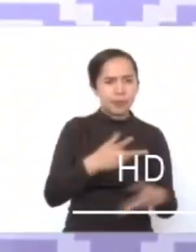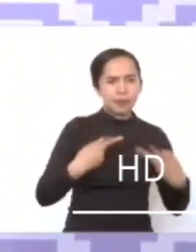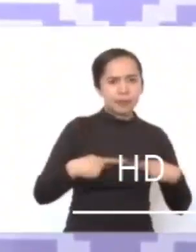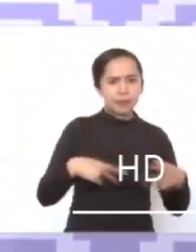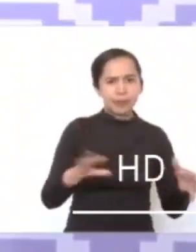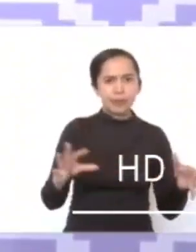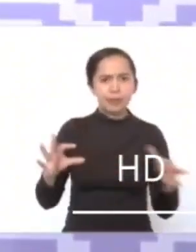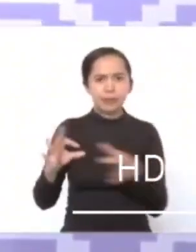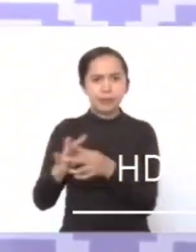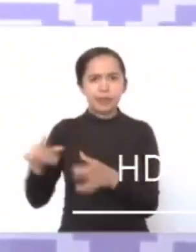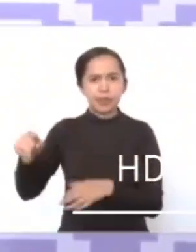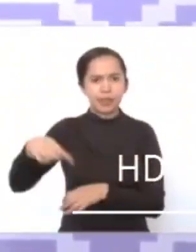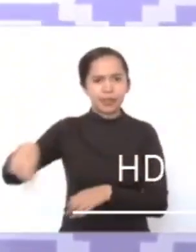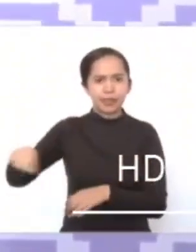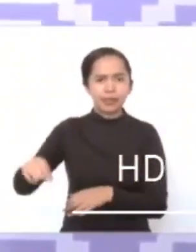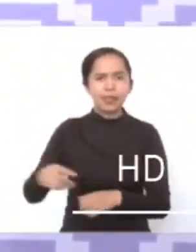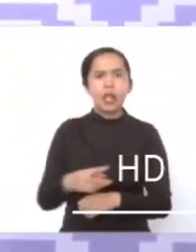a